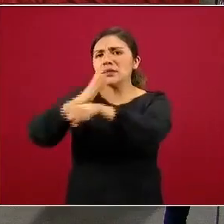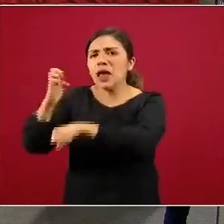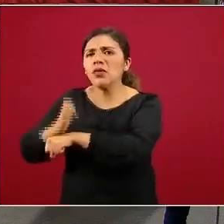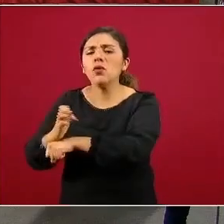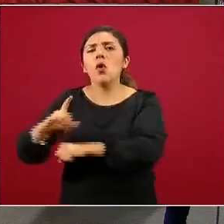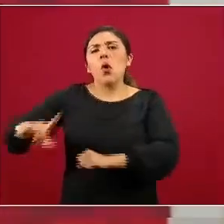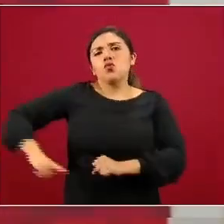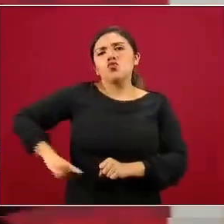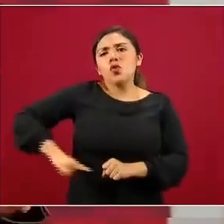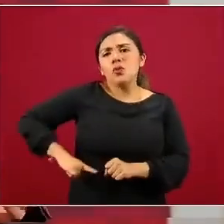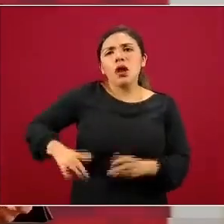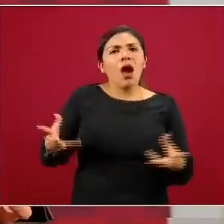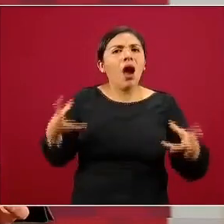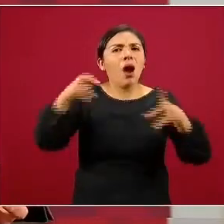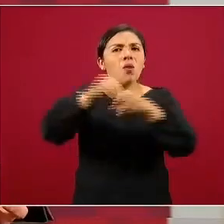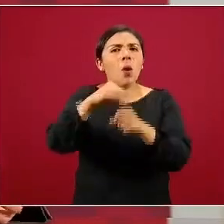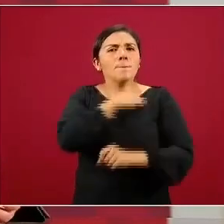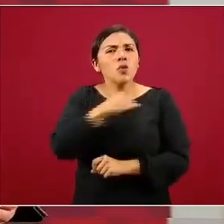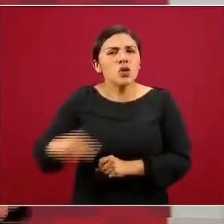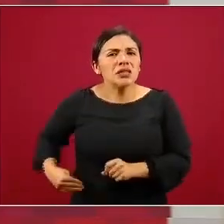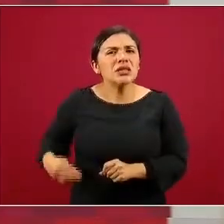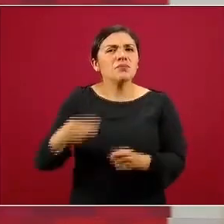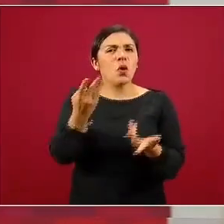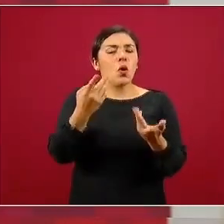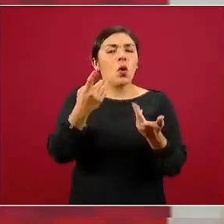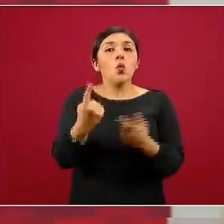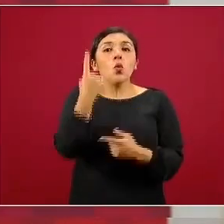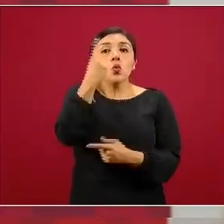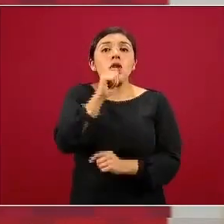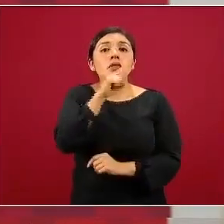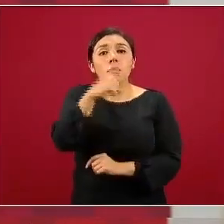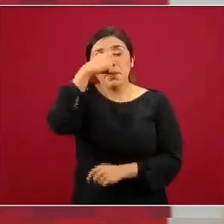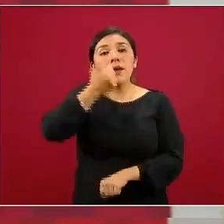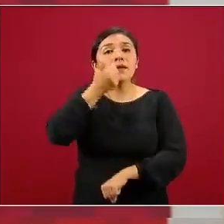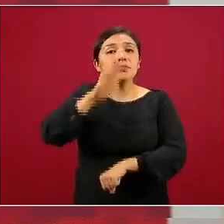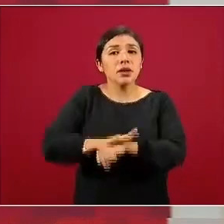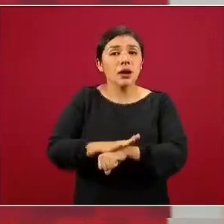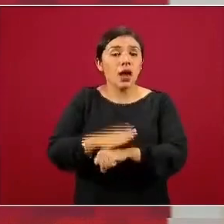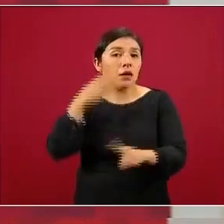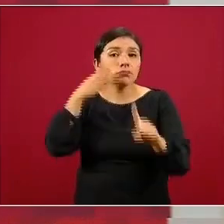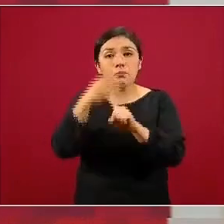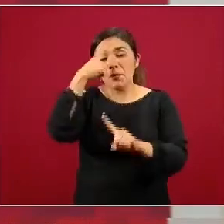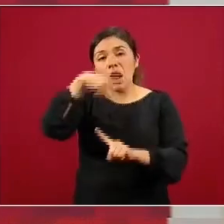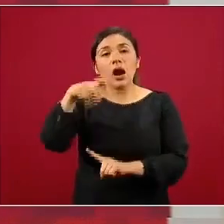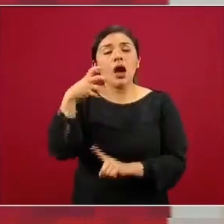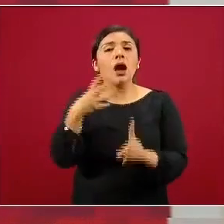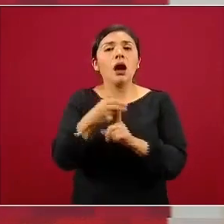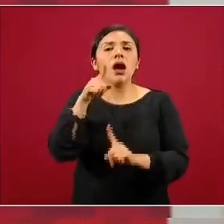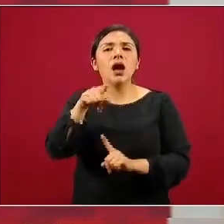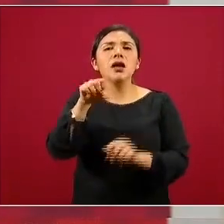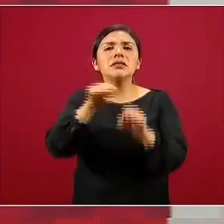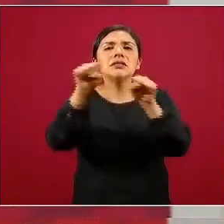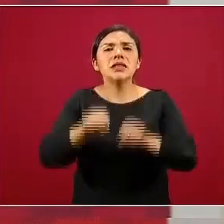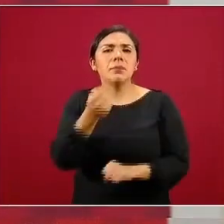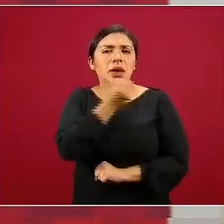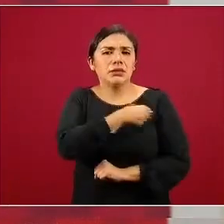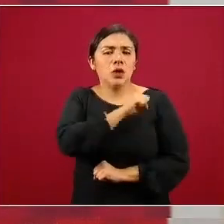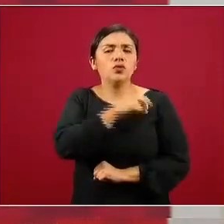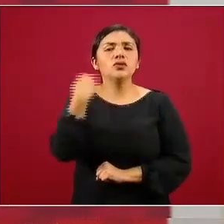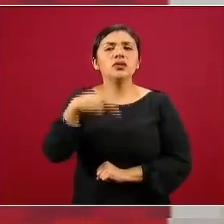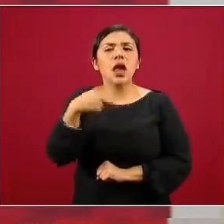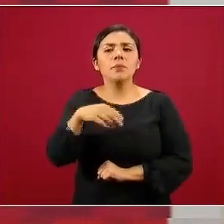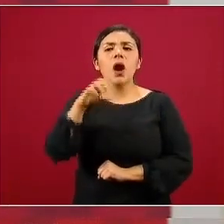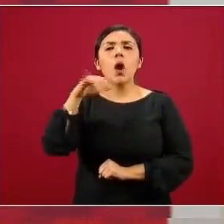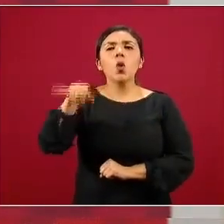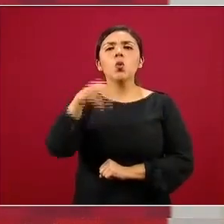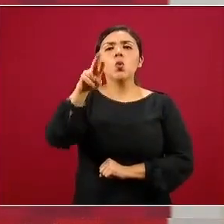todas las agregaciones municipales y una agregación administrativa específica del sistema de salud que se llaman